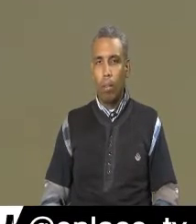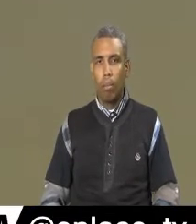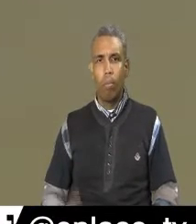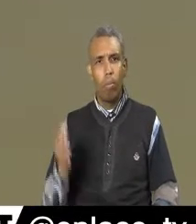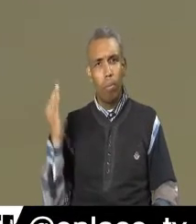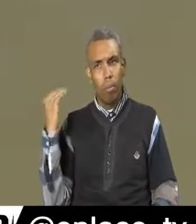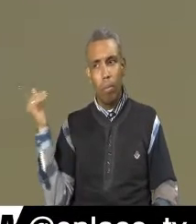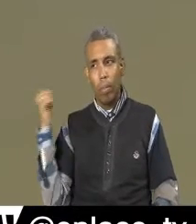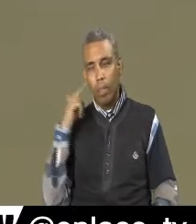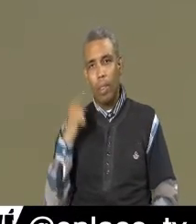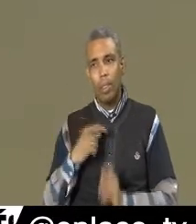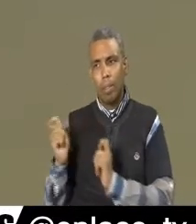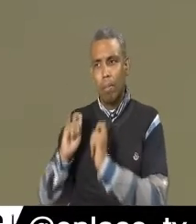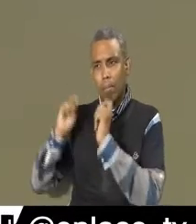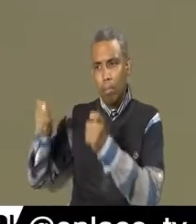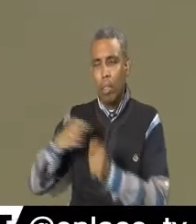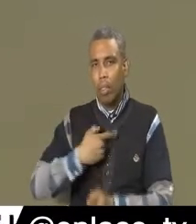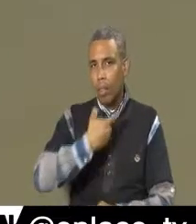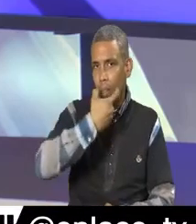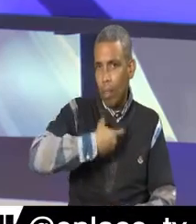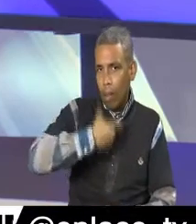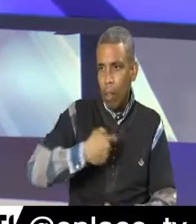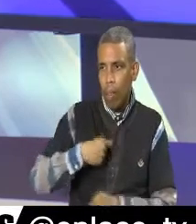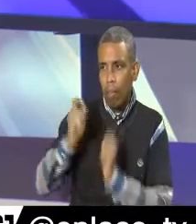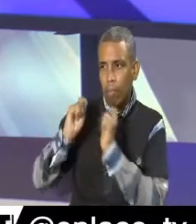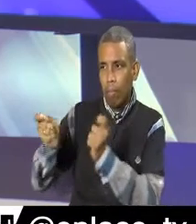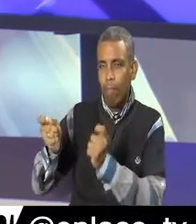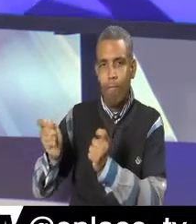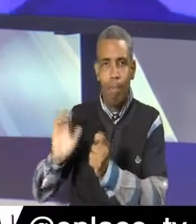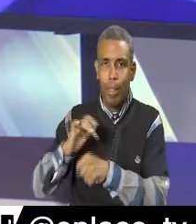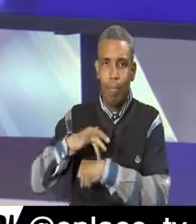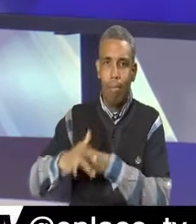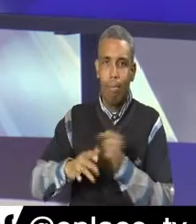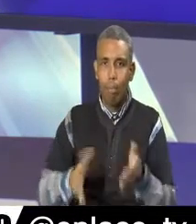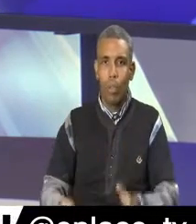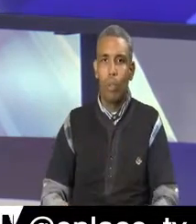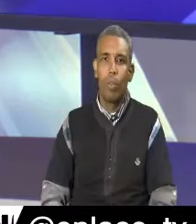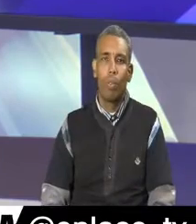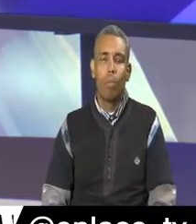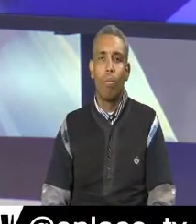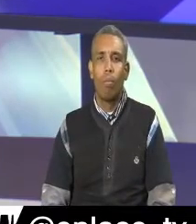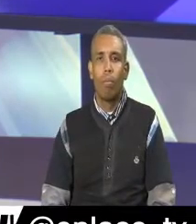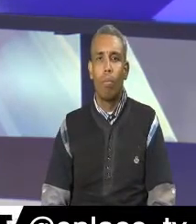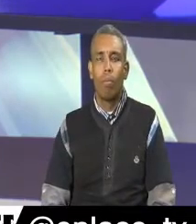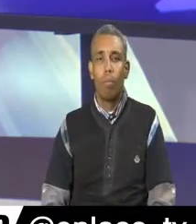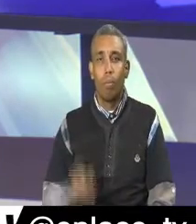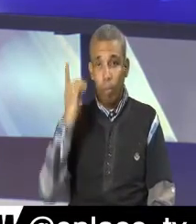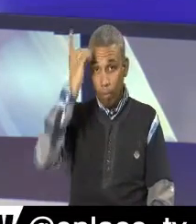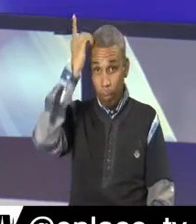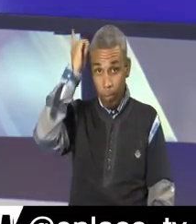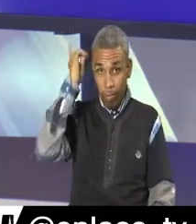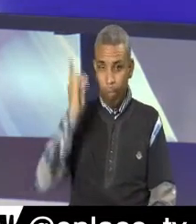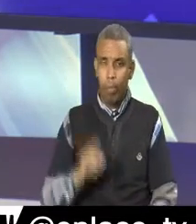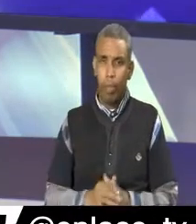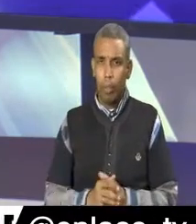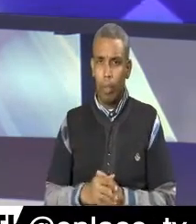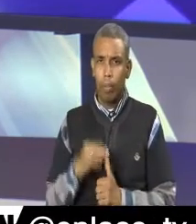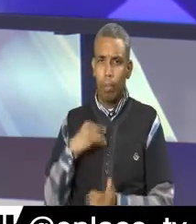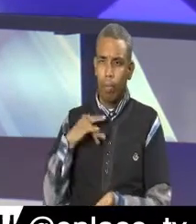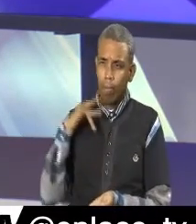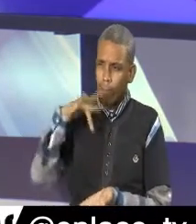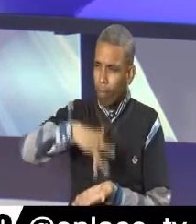como vicario de San Vicente de Chucurí. En otras noticias, el alcalde Darío Echeverri inspeccionó las obras de